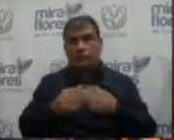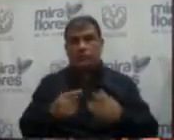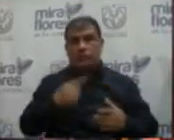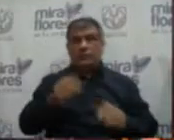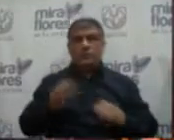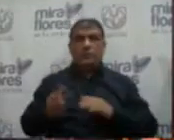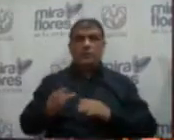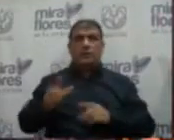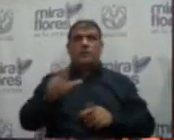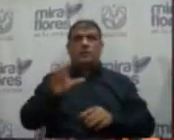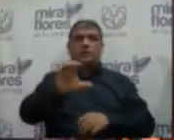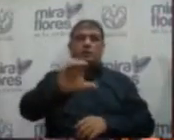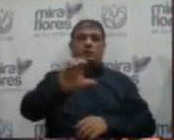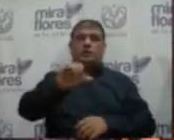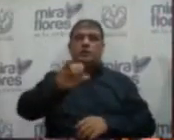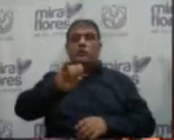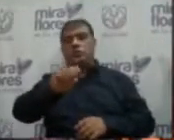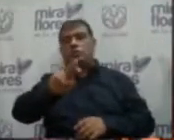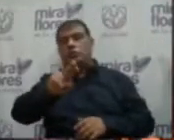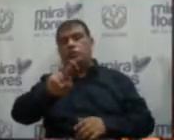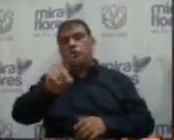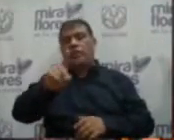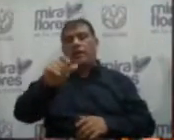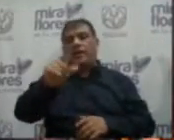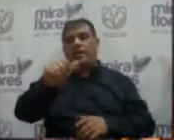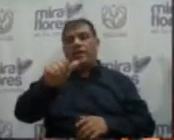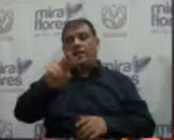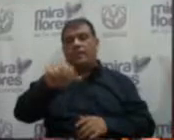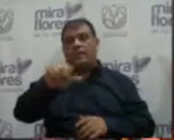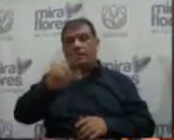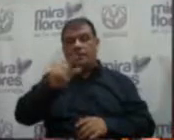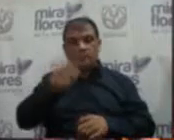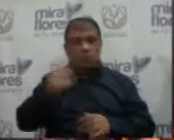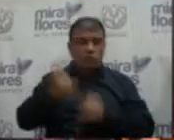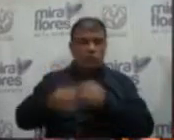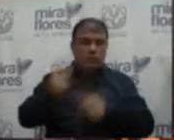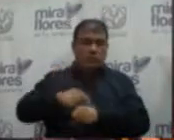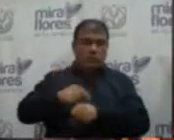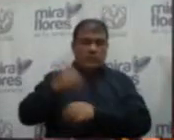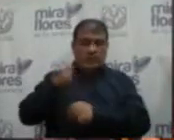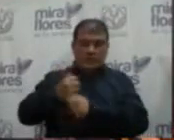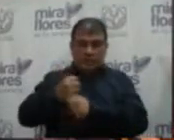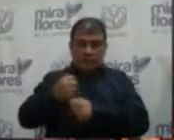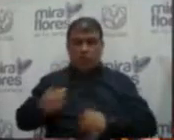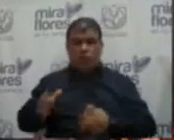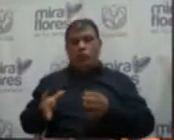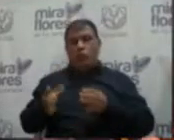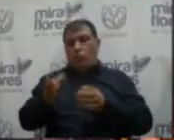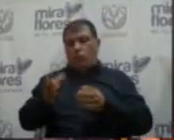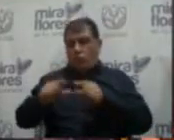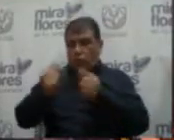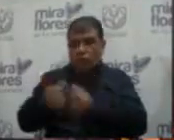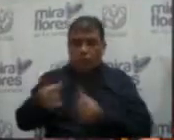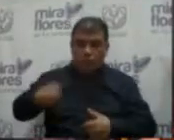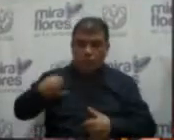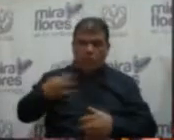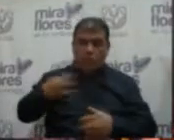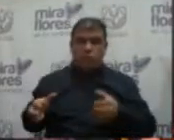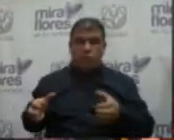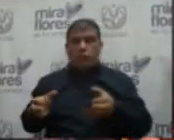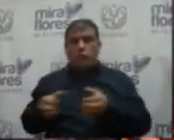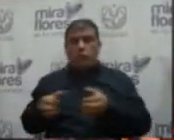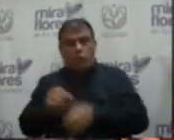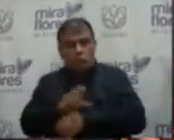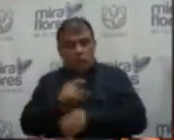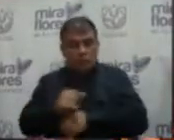que es ciudadanía. Y en los últimos tiempos hemos trabajado muchísimo con la gente joven. Tenemos un consejo de niños,